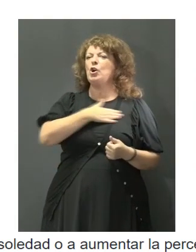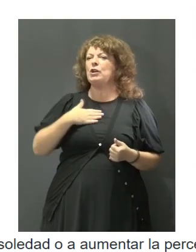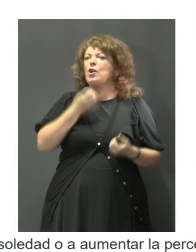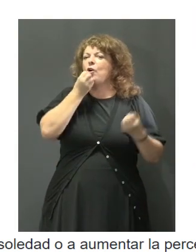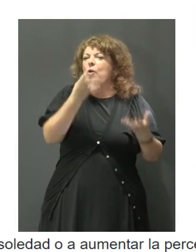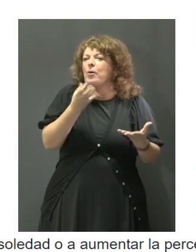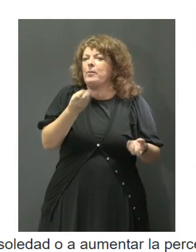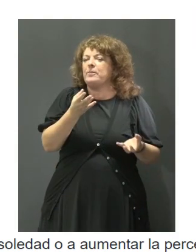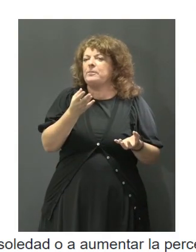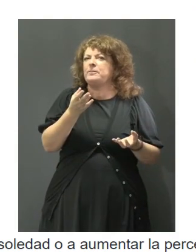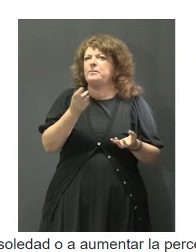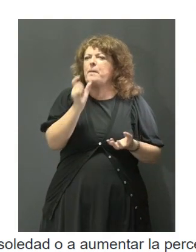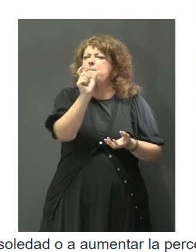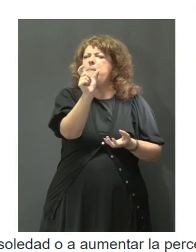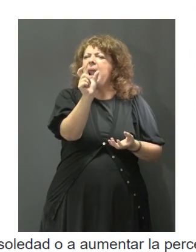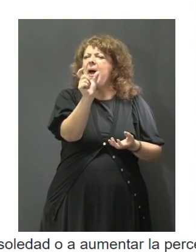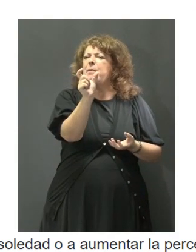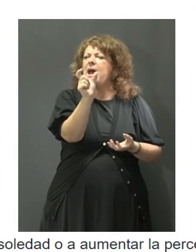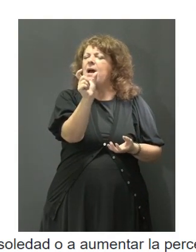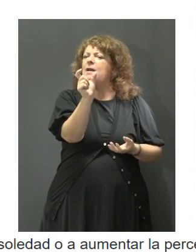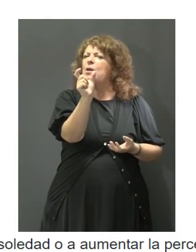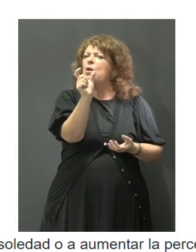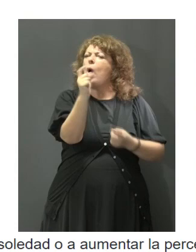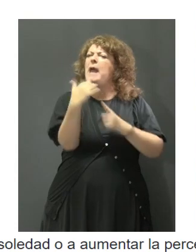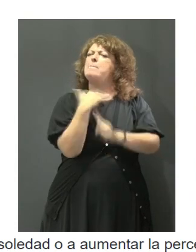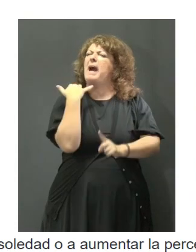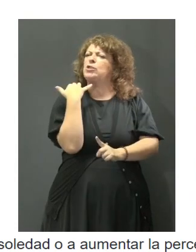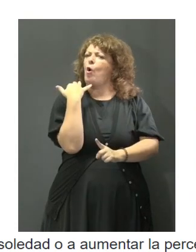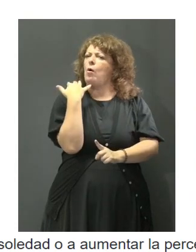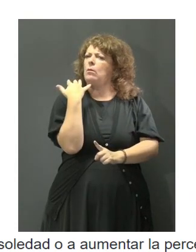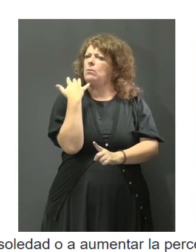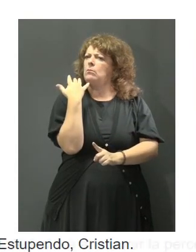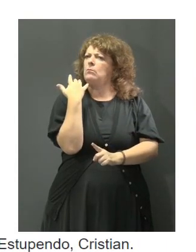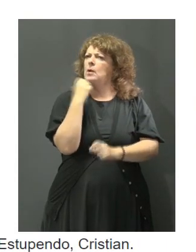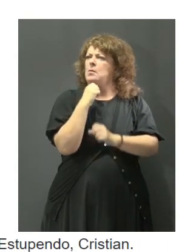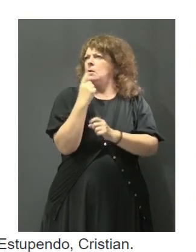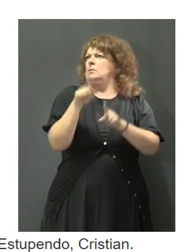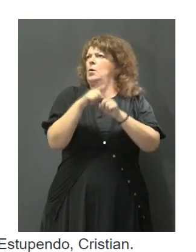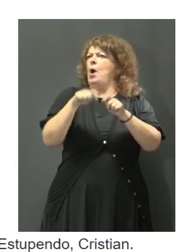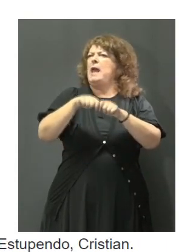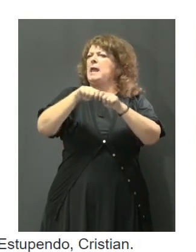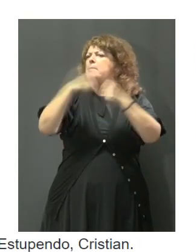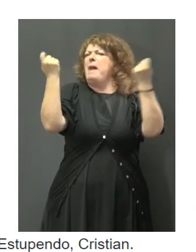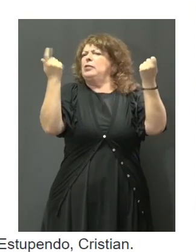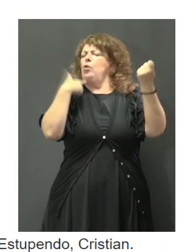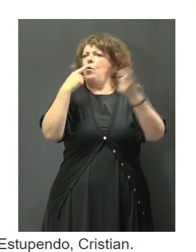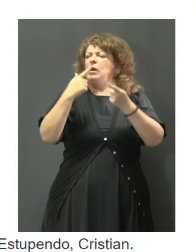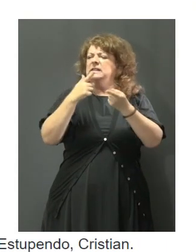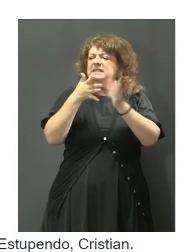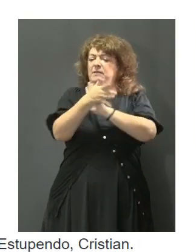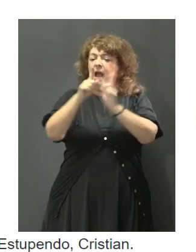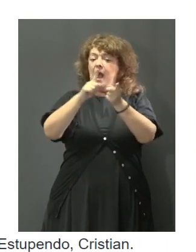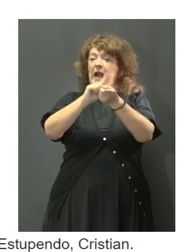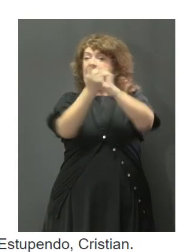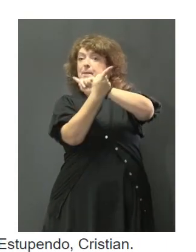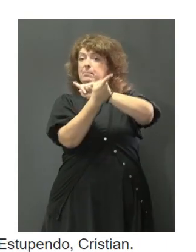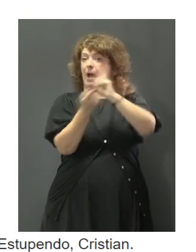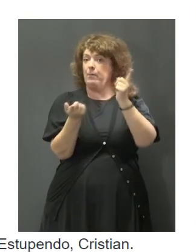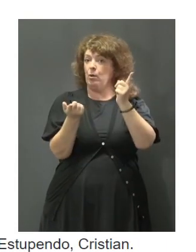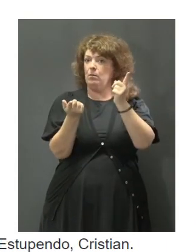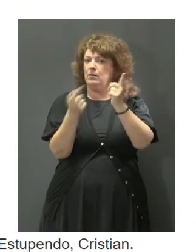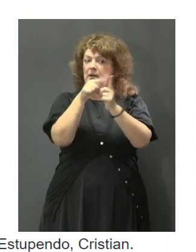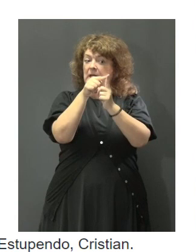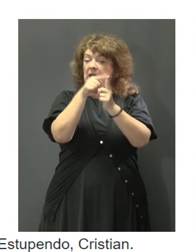comenzar diciendo que la palabra impacto siempre la he asociado yo con el cambio. Un impacto siempre genera un cambio,